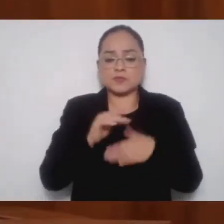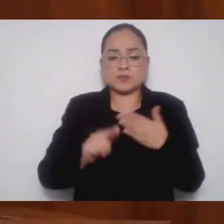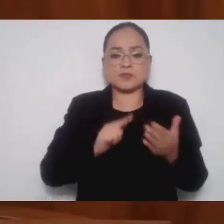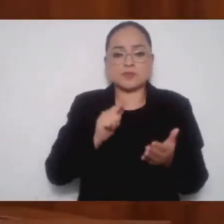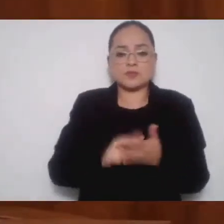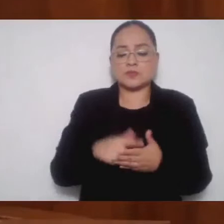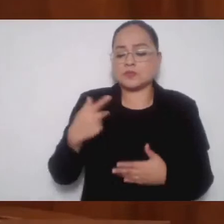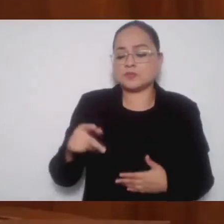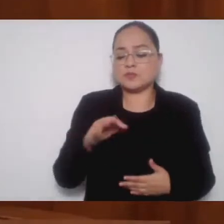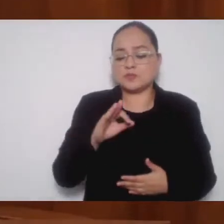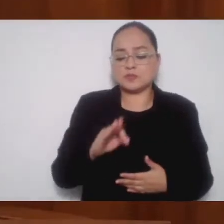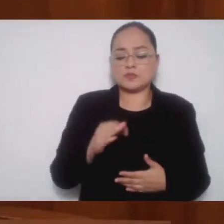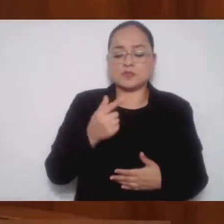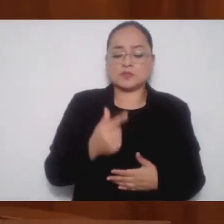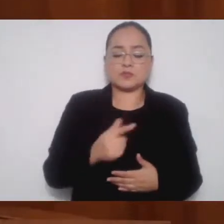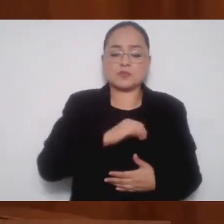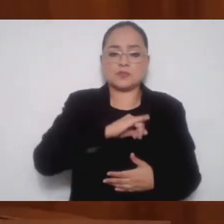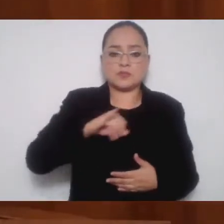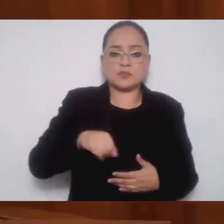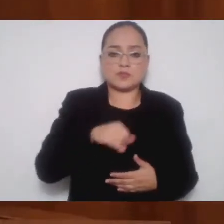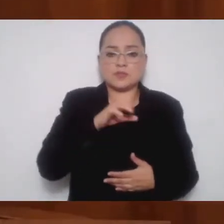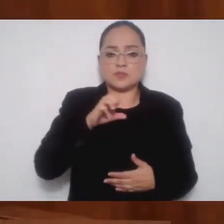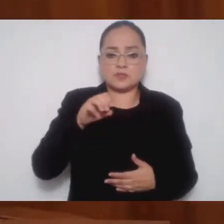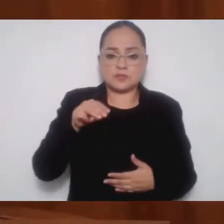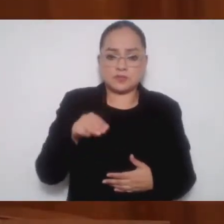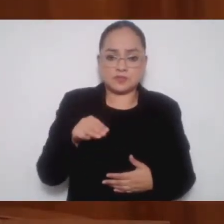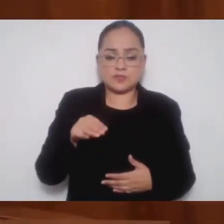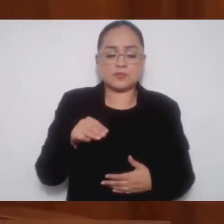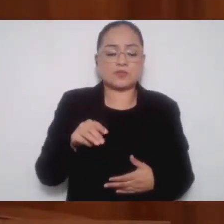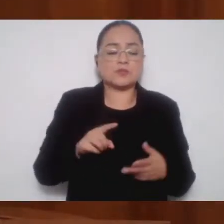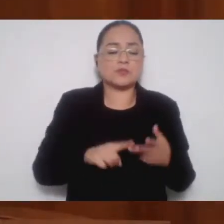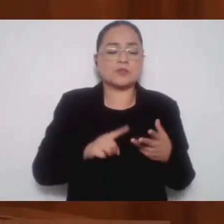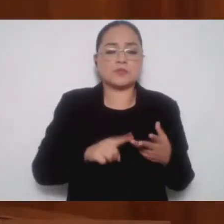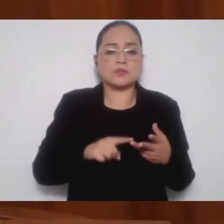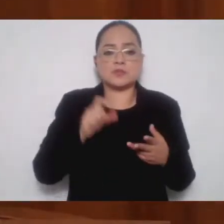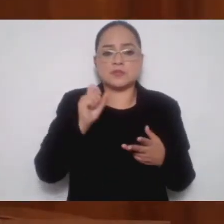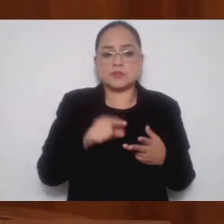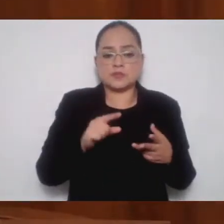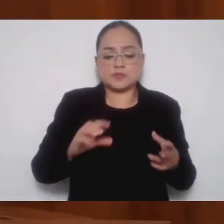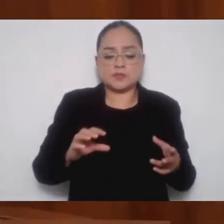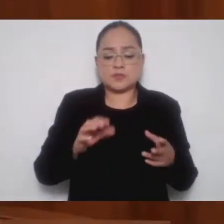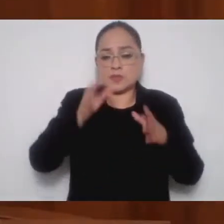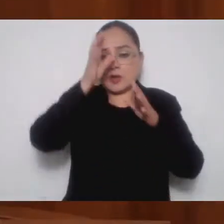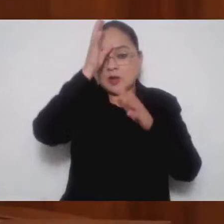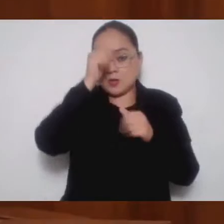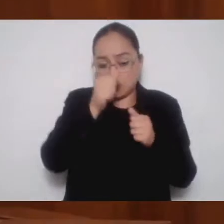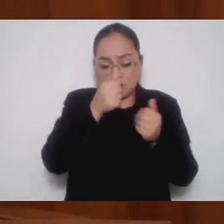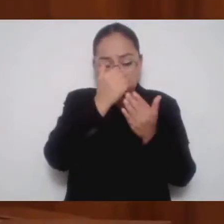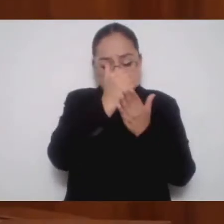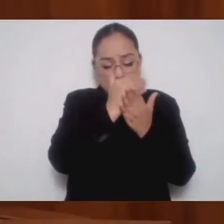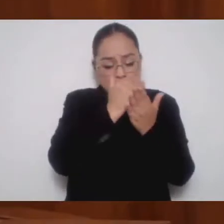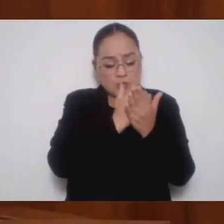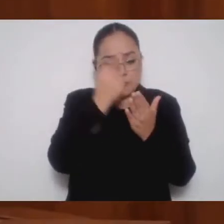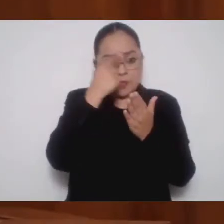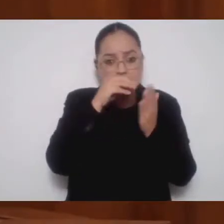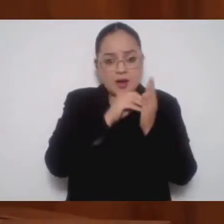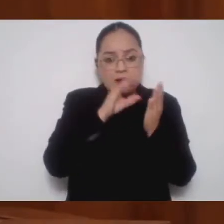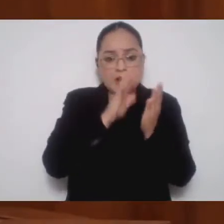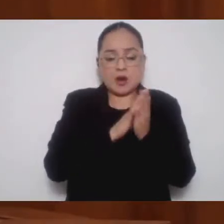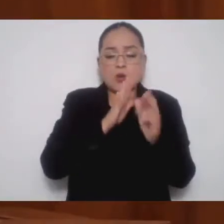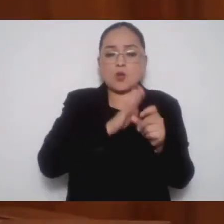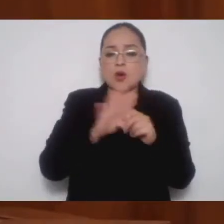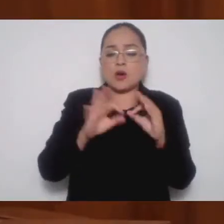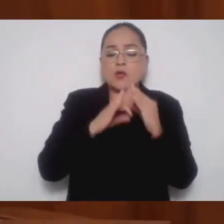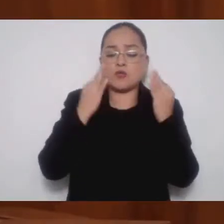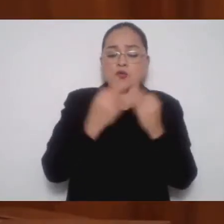Ley de la Fiscalía General de Justicia del Estado de México y en el acuerdo por el que se establece